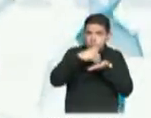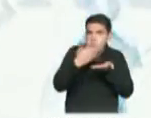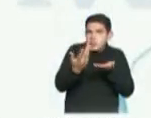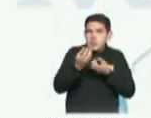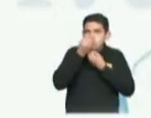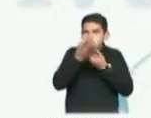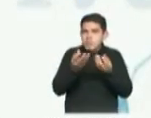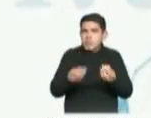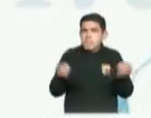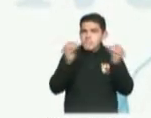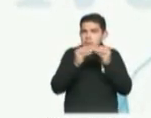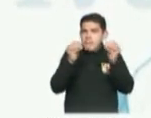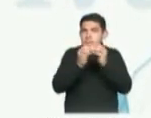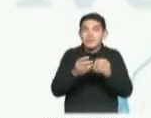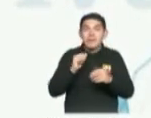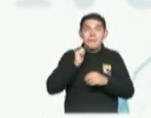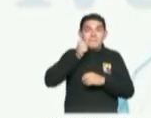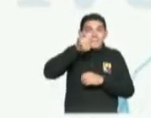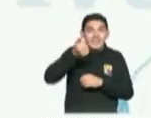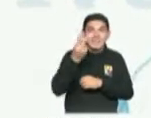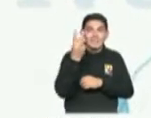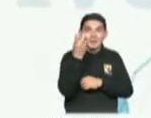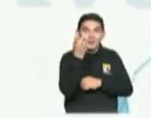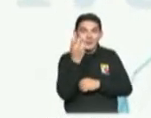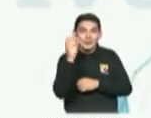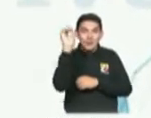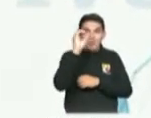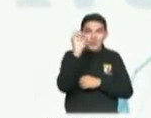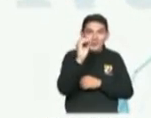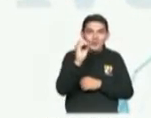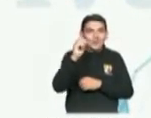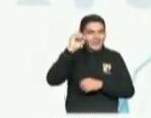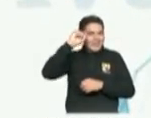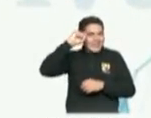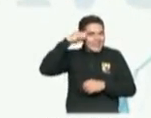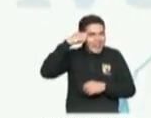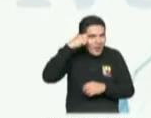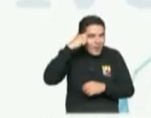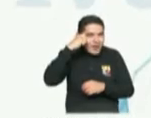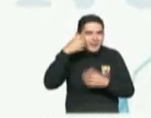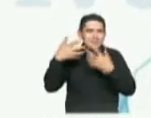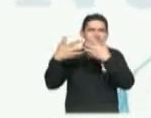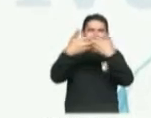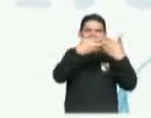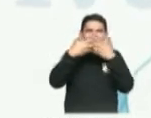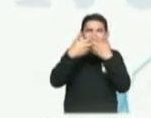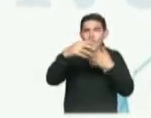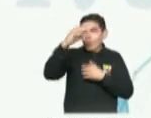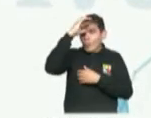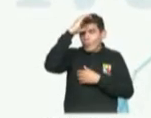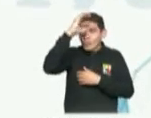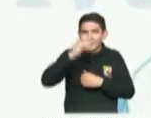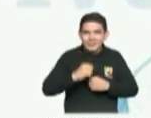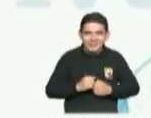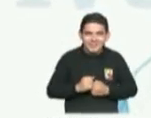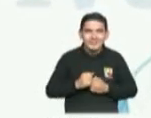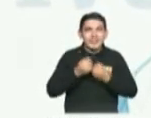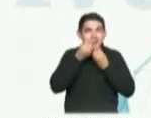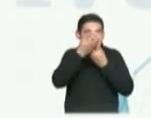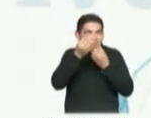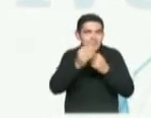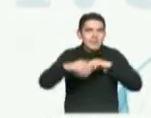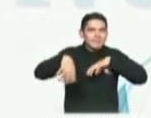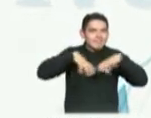ustedes como por ejemplo el día de mañana 12 de octubre se conmemora el día de la interculturalidad les contaremos sobre algunas actividades